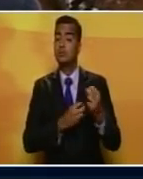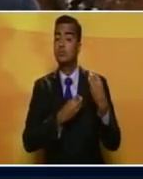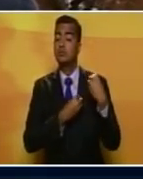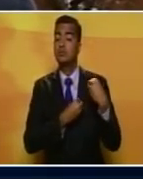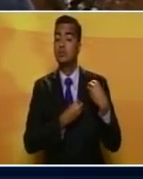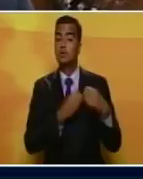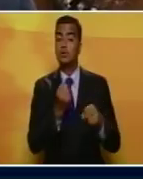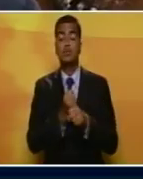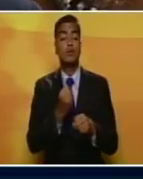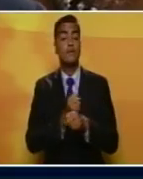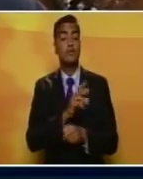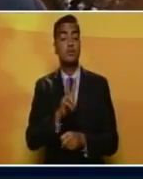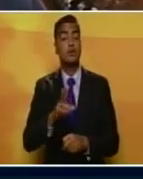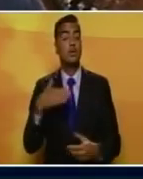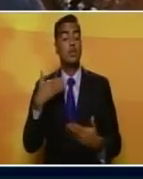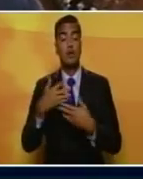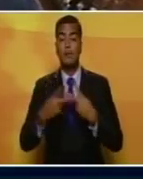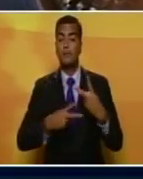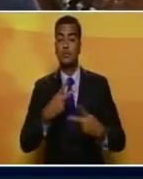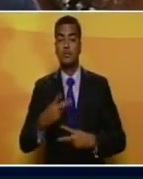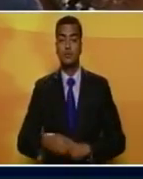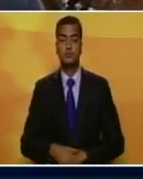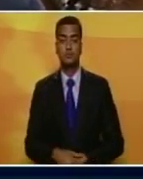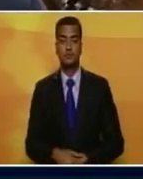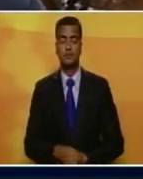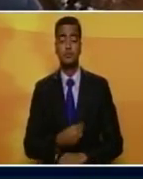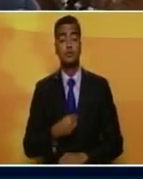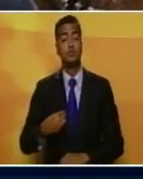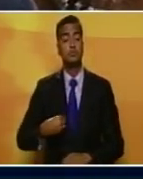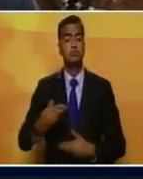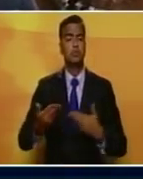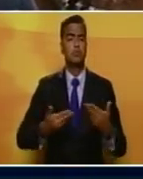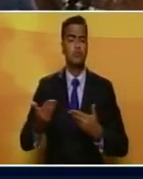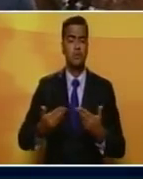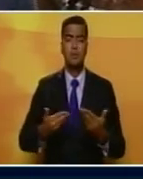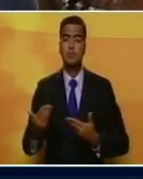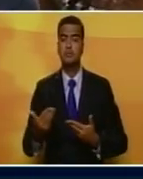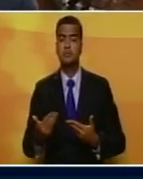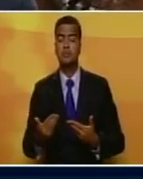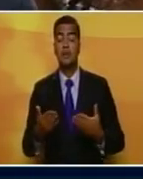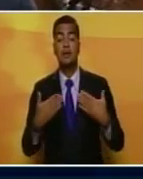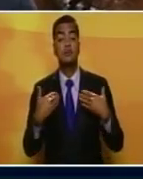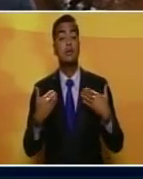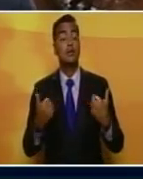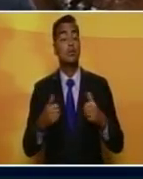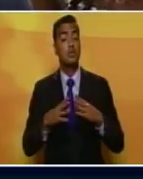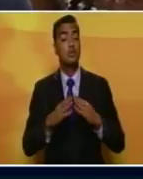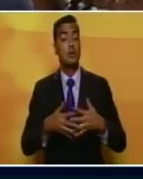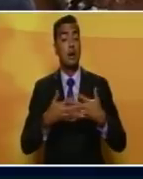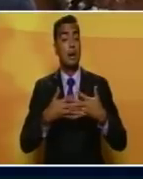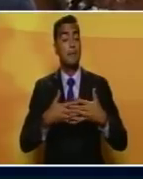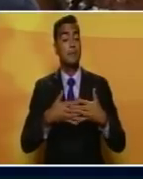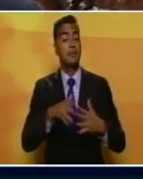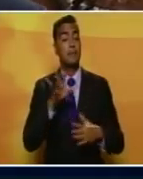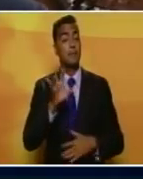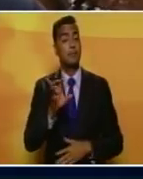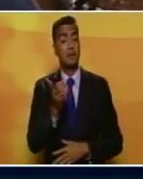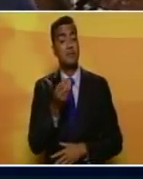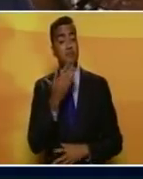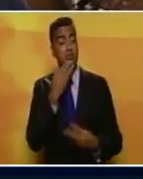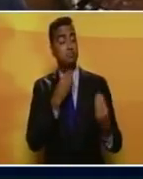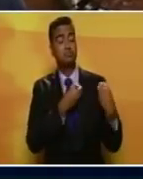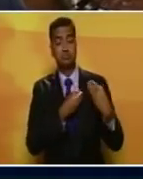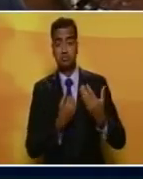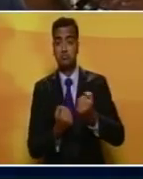expropiaciones, porque a su juicio son para aumentar la producción en las empresas. No es una ley que atente contra la propiedad de nadie, es una ley que más